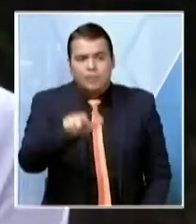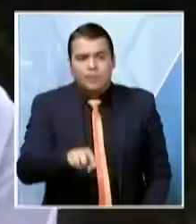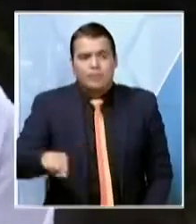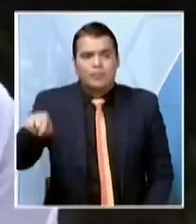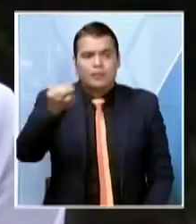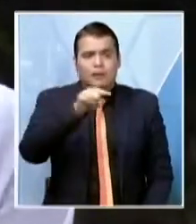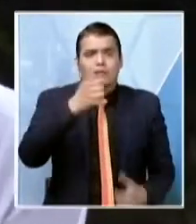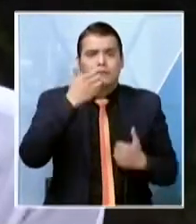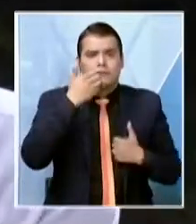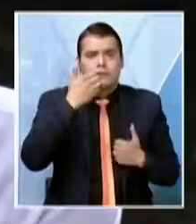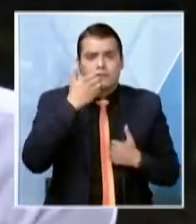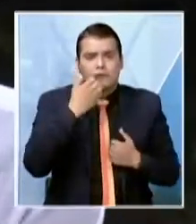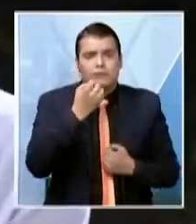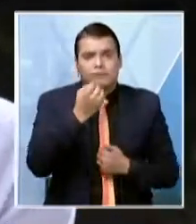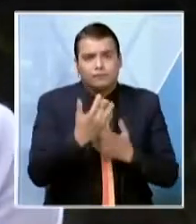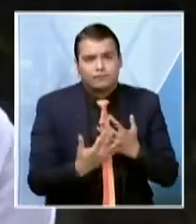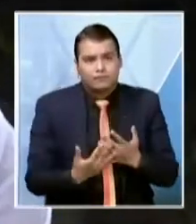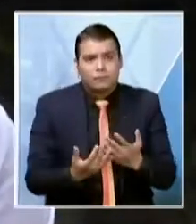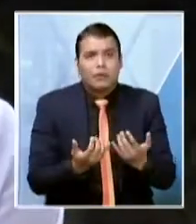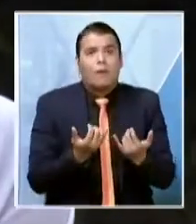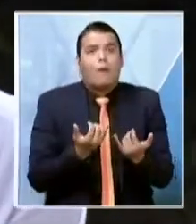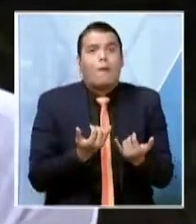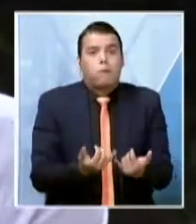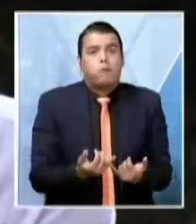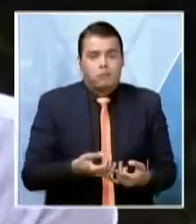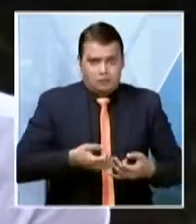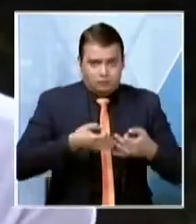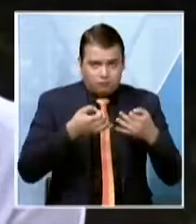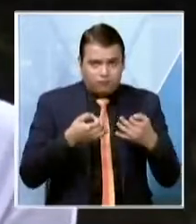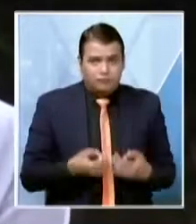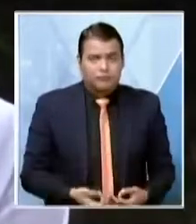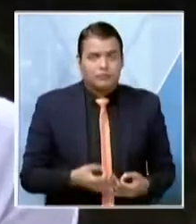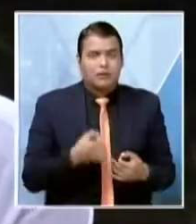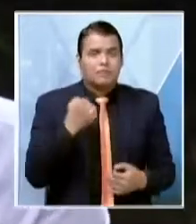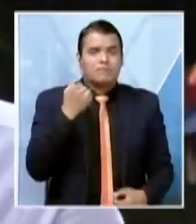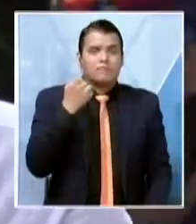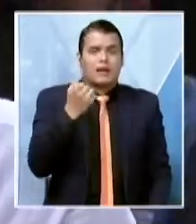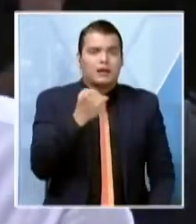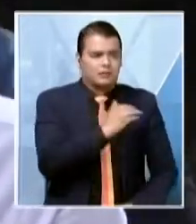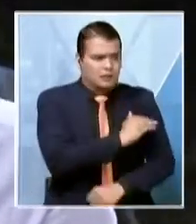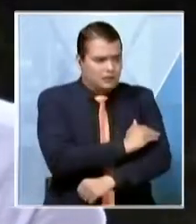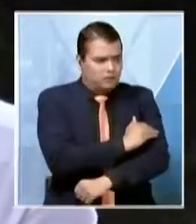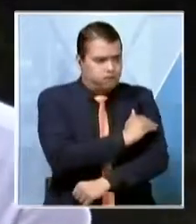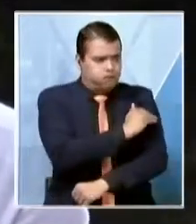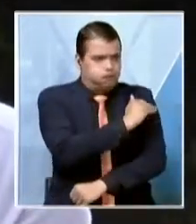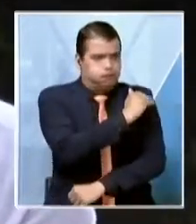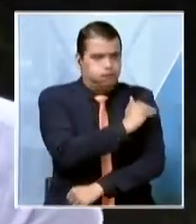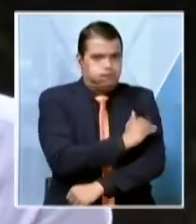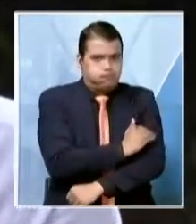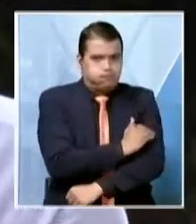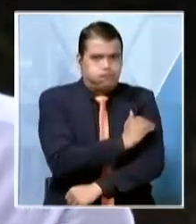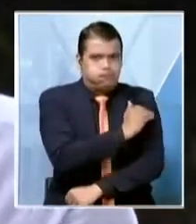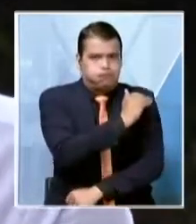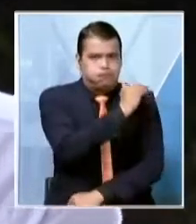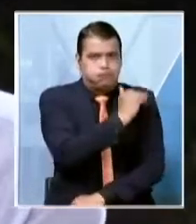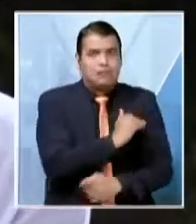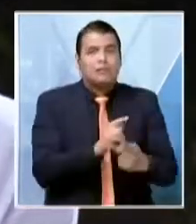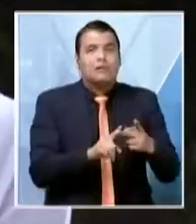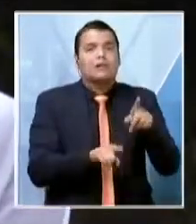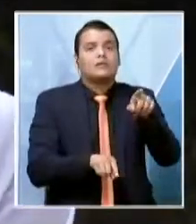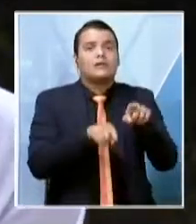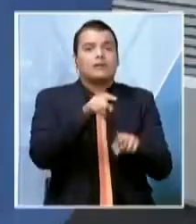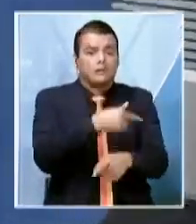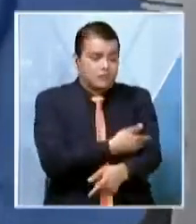contagiosa. Y dentro de la población hay una parte de la población que sufre de la presión arterial, otras personas que sufren de